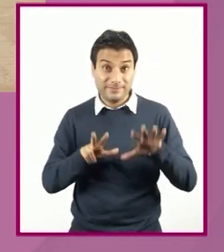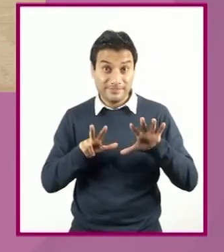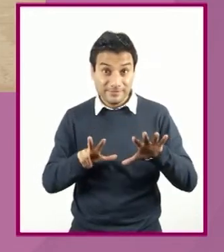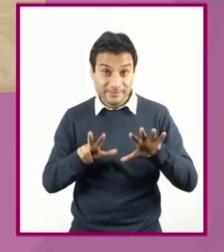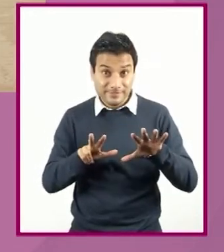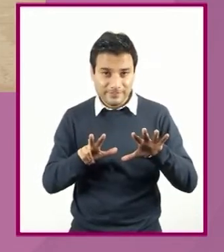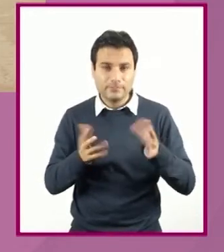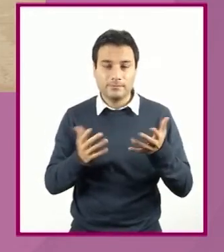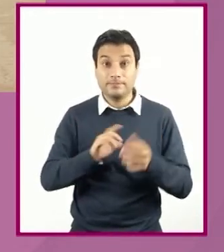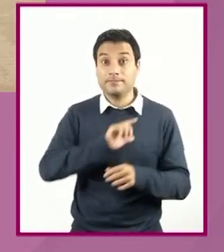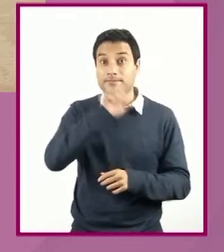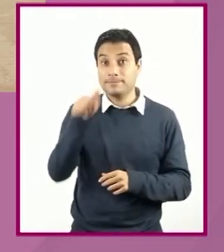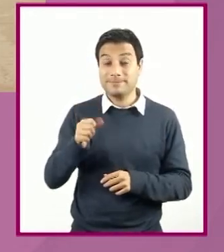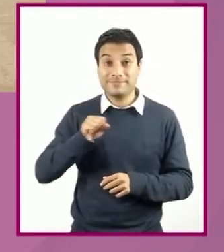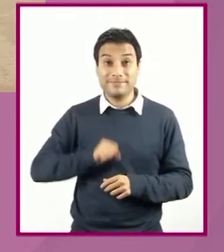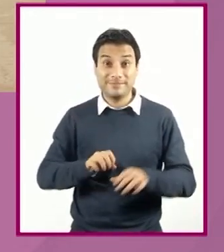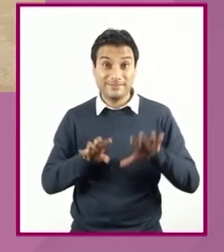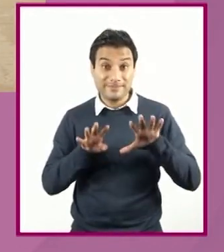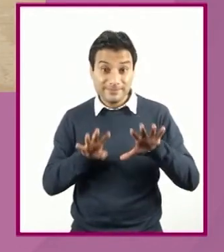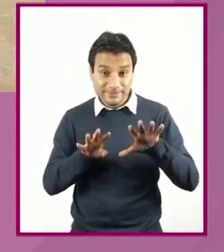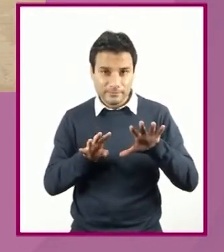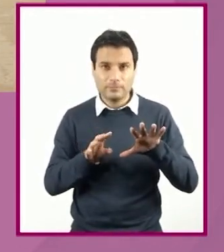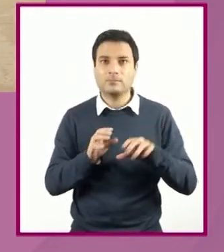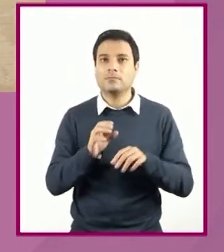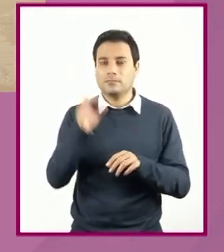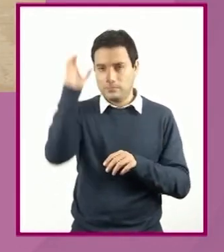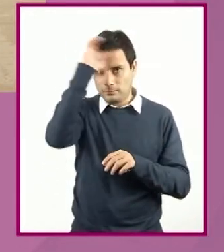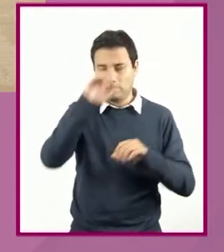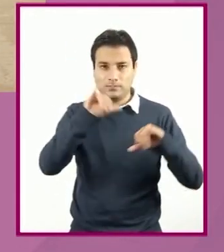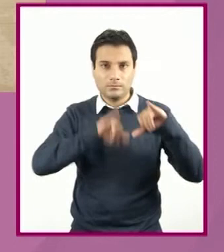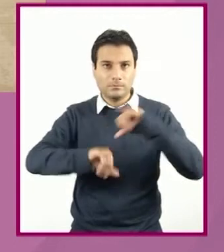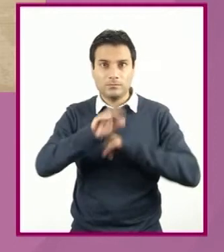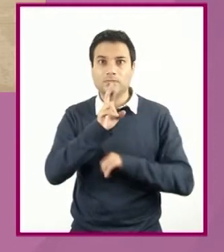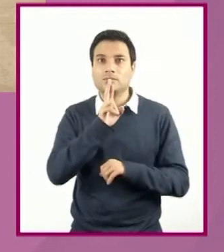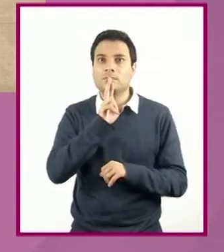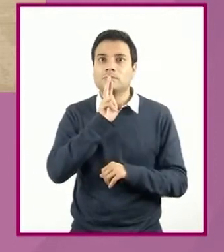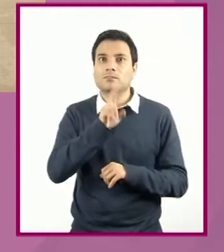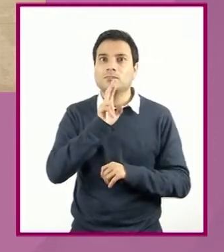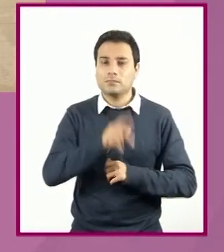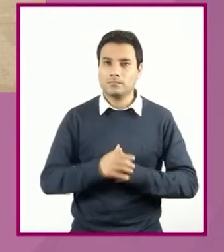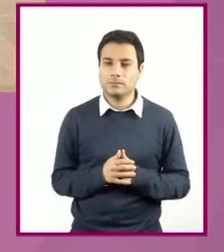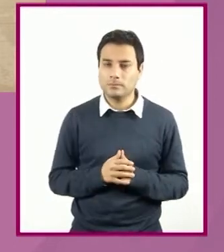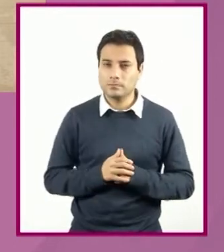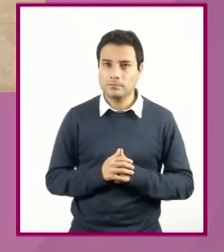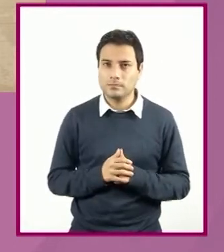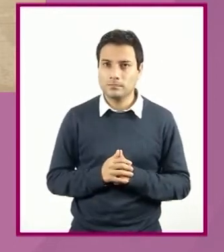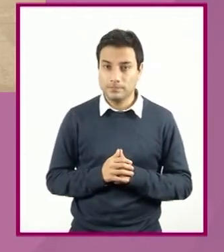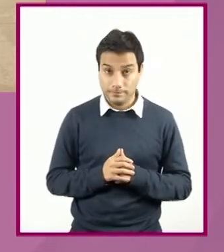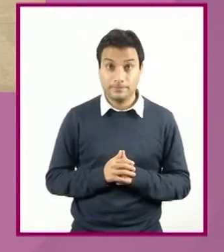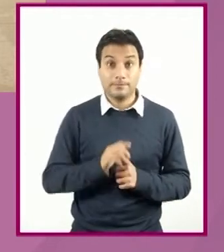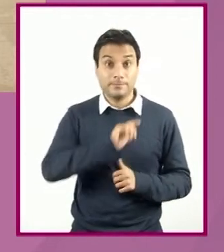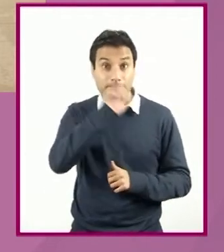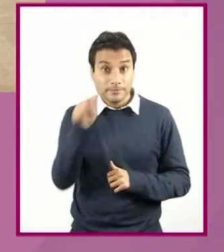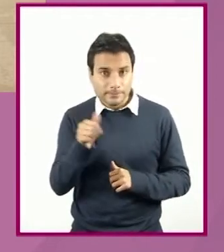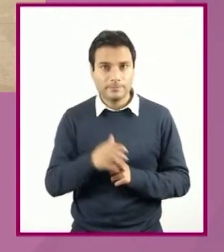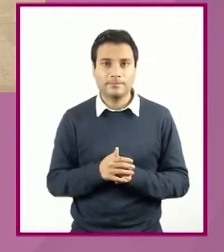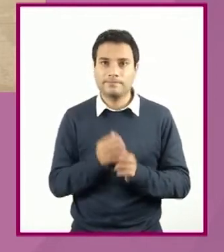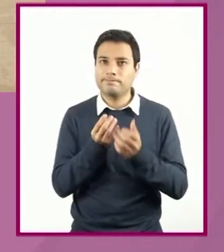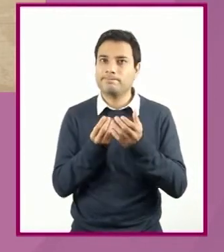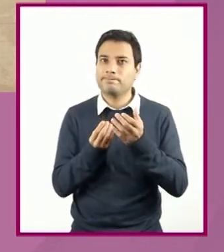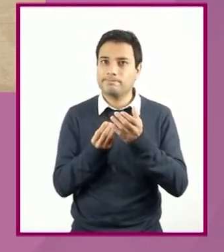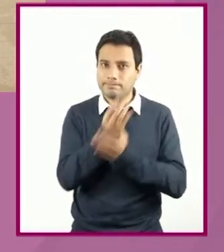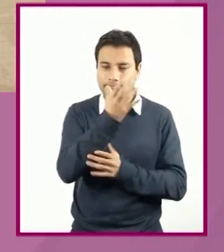durante el siglo XIX la ciencia tuviera un notable desarrollo en diversas áreas del conocimiento y a su vez, esos